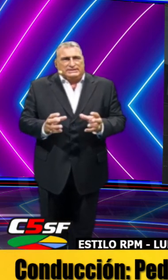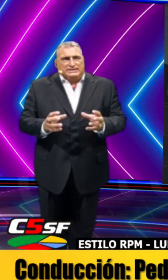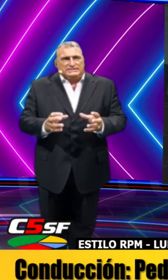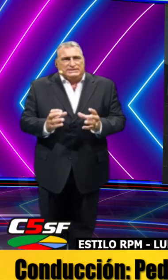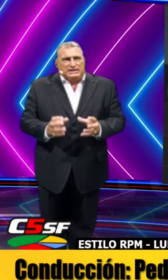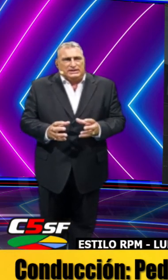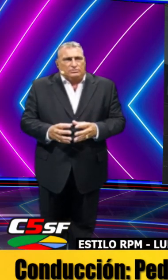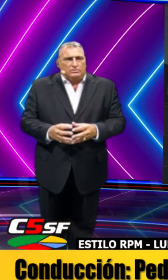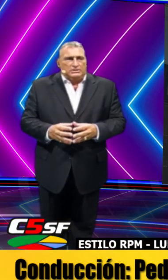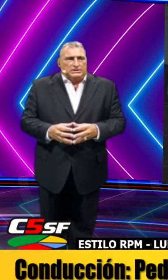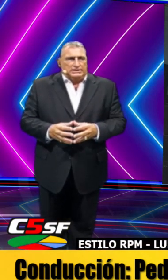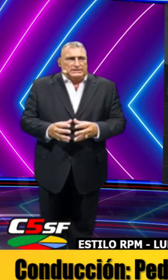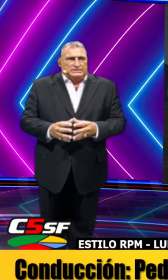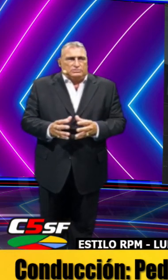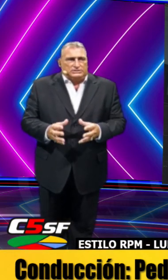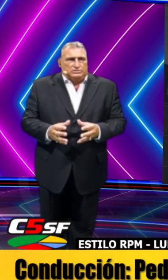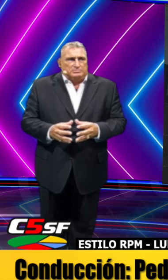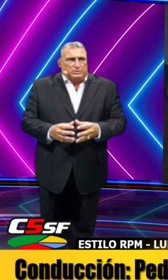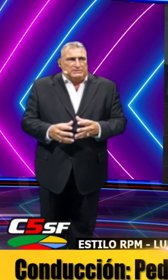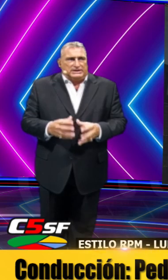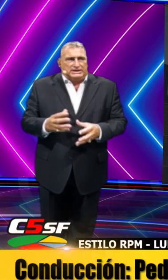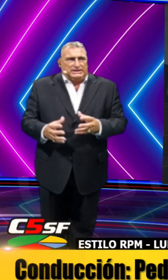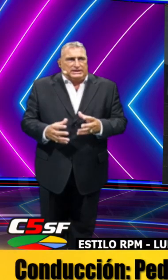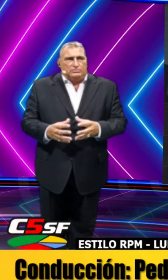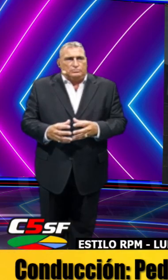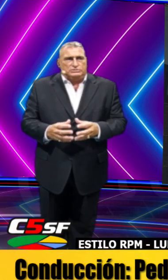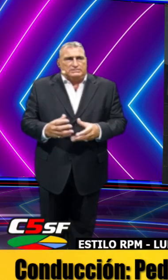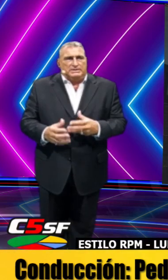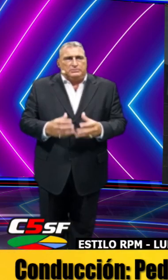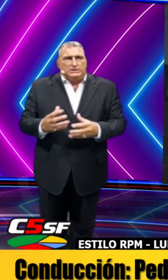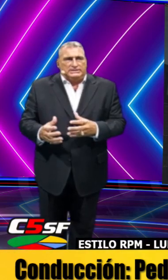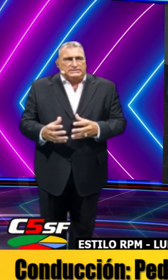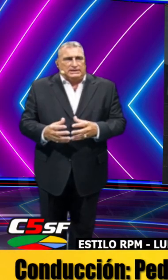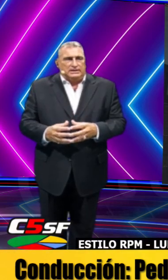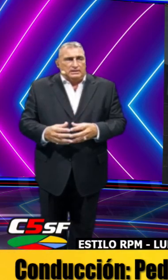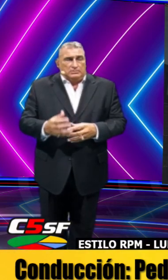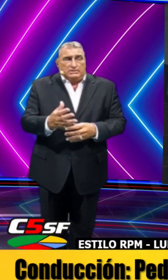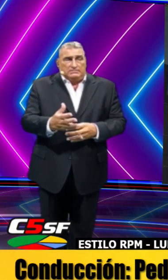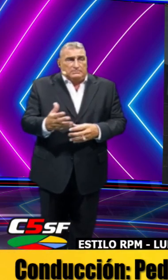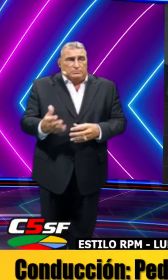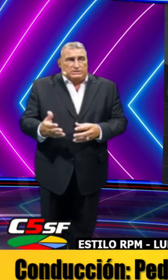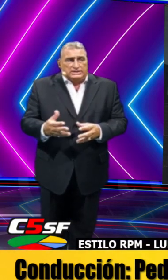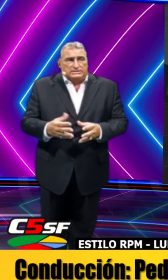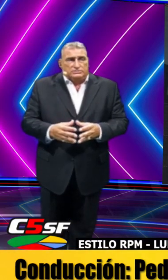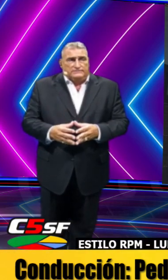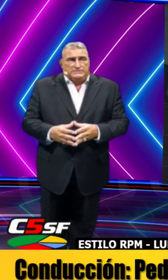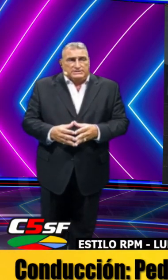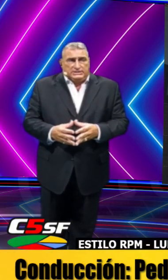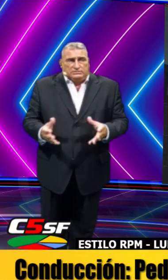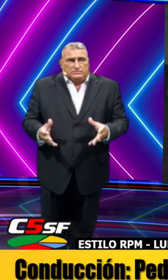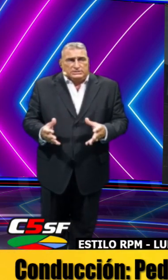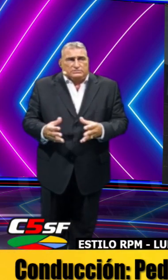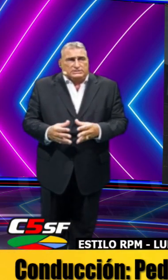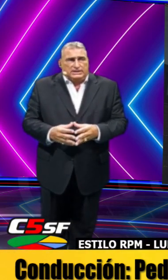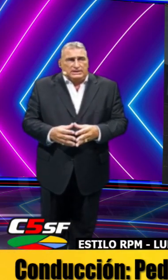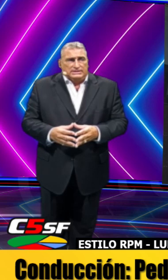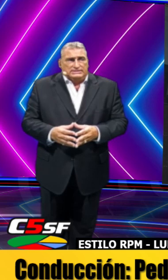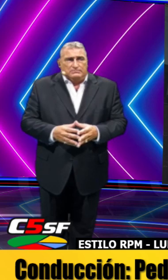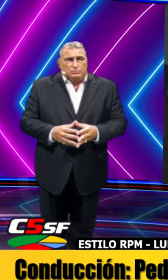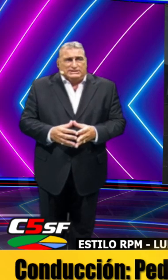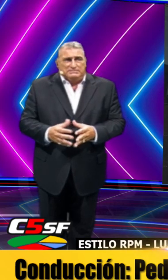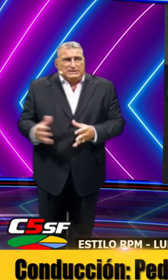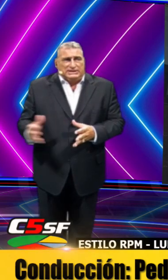este encierro, esta situación, puede haber generado mucha más violencia. Ahora hablamos de casos de femicidio, ¿no es cierto? O sea,